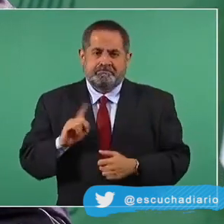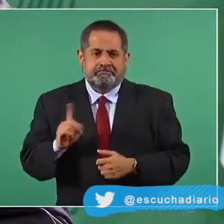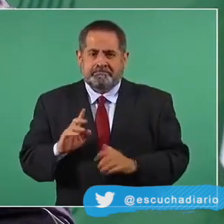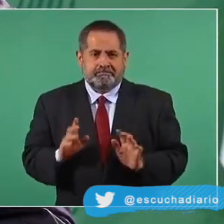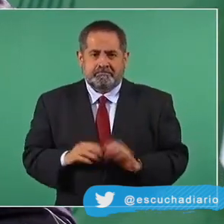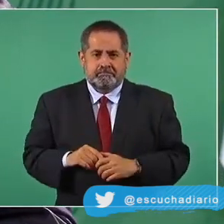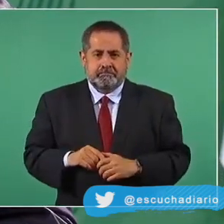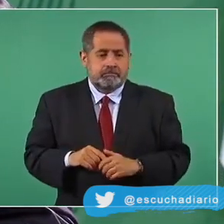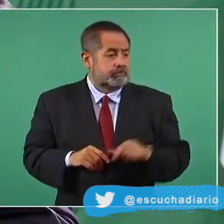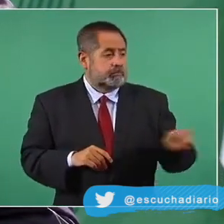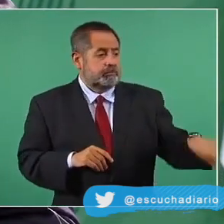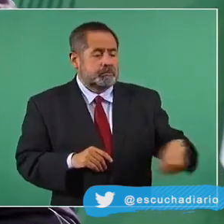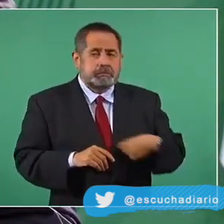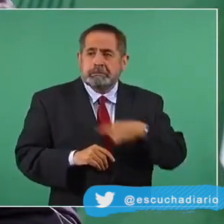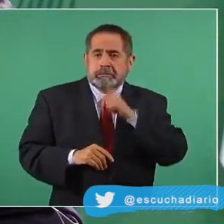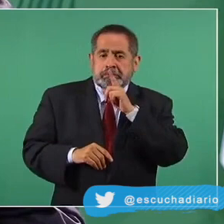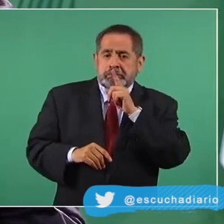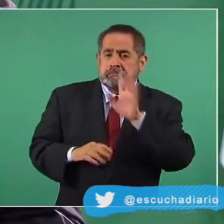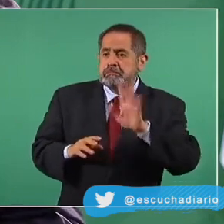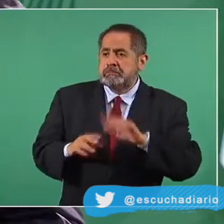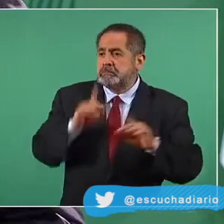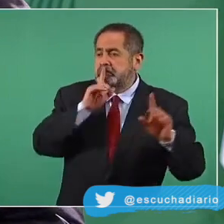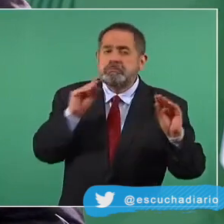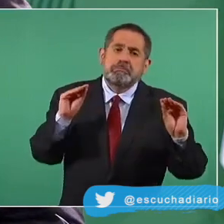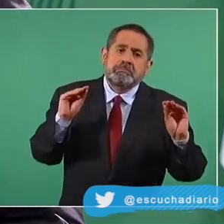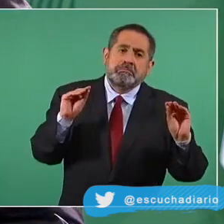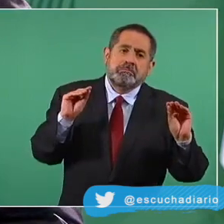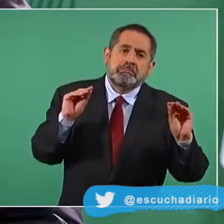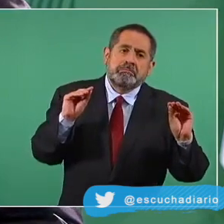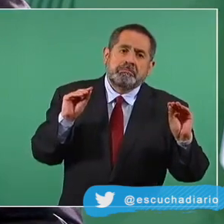Y nadie allá dice nada.